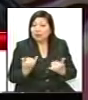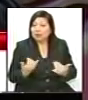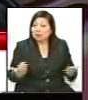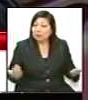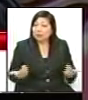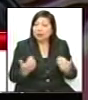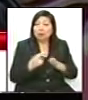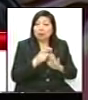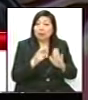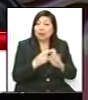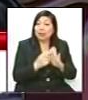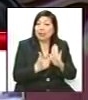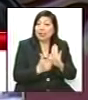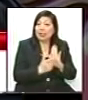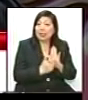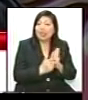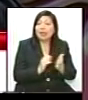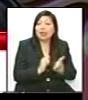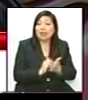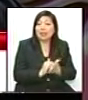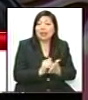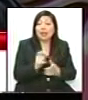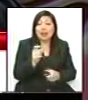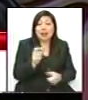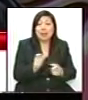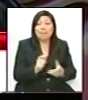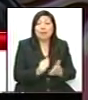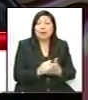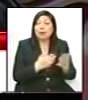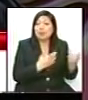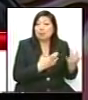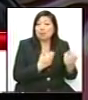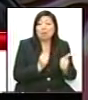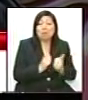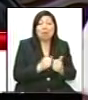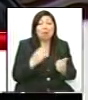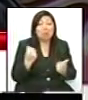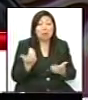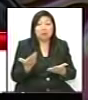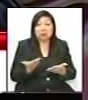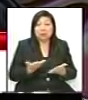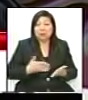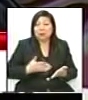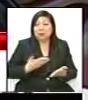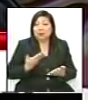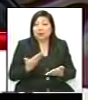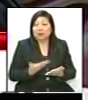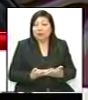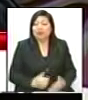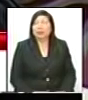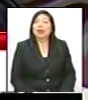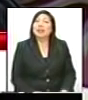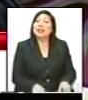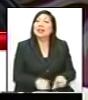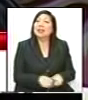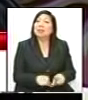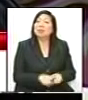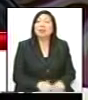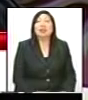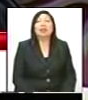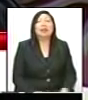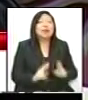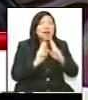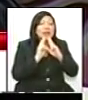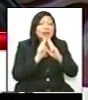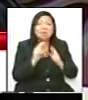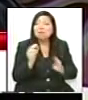impulsar este proyecto de ley y que la ciudadanía espera lo más pronto posible y, por lo tanto, también necesitamos